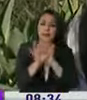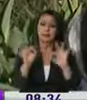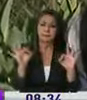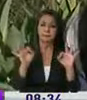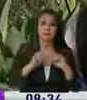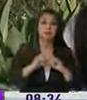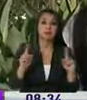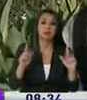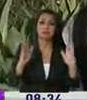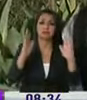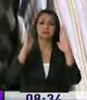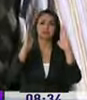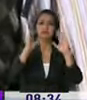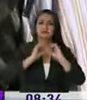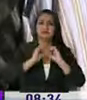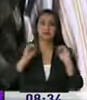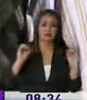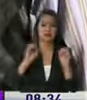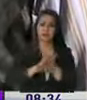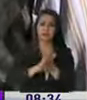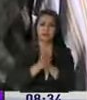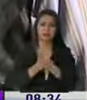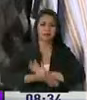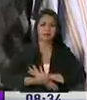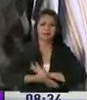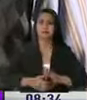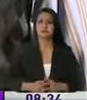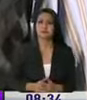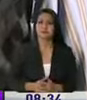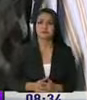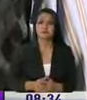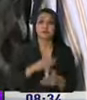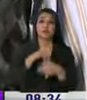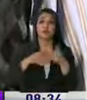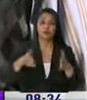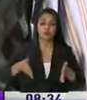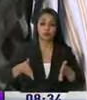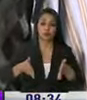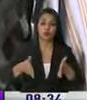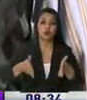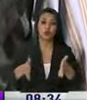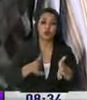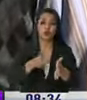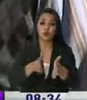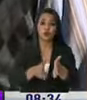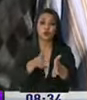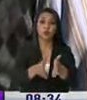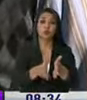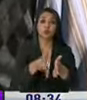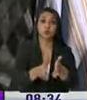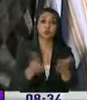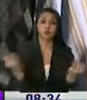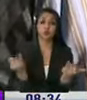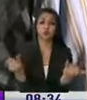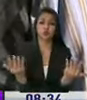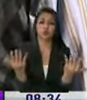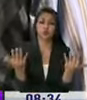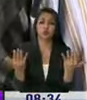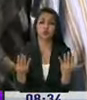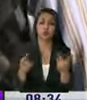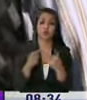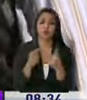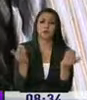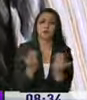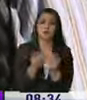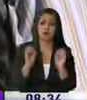han hecho nada. Todo lo que es la línea férrea, es puro monte, tenemos basura,